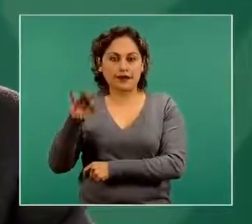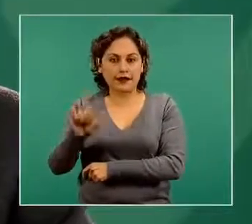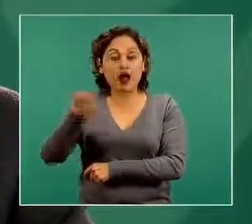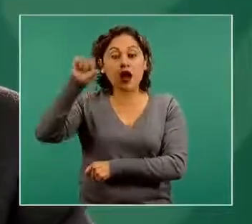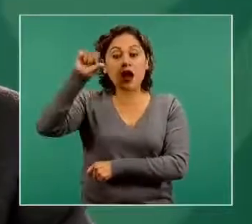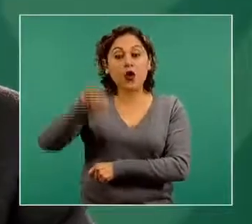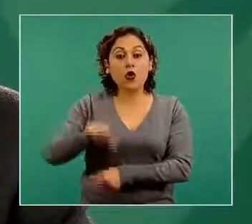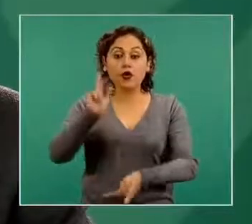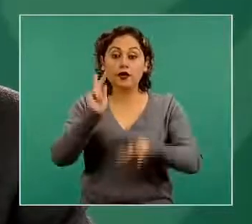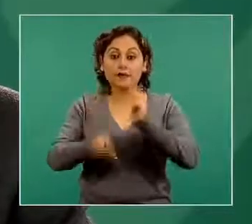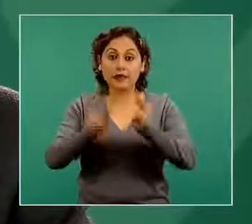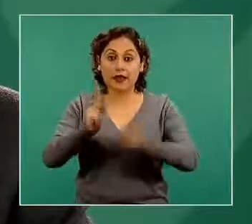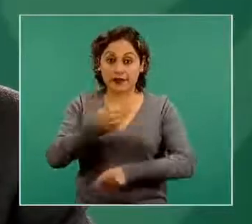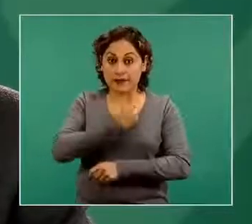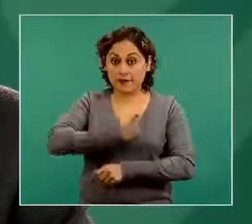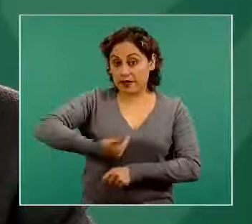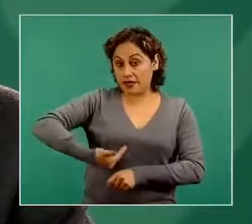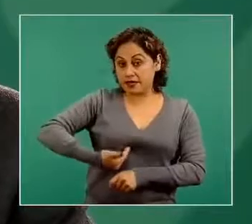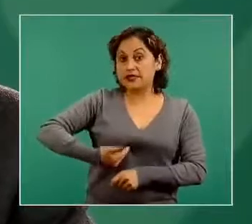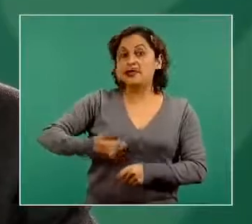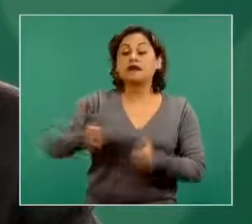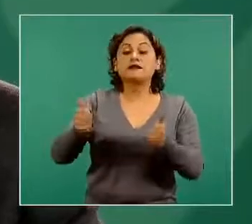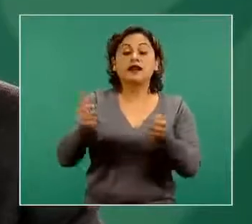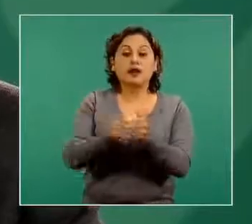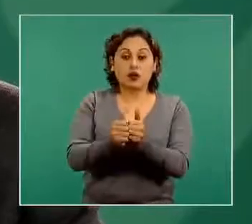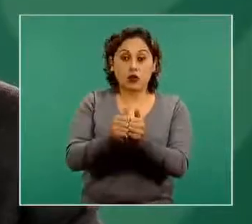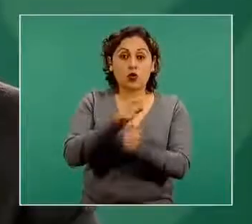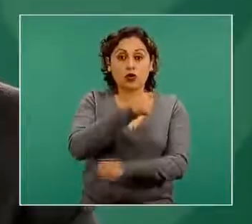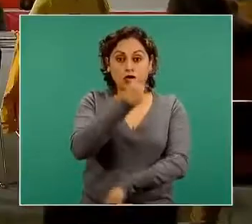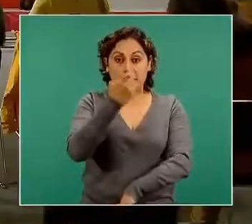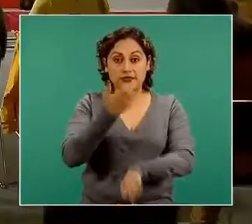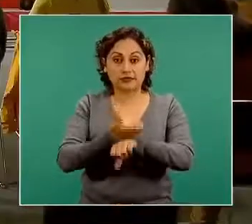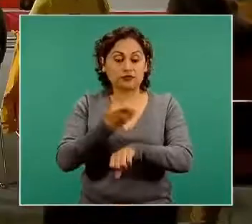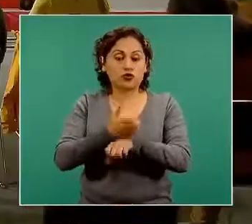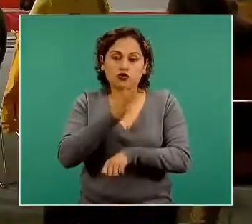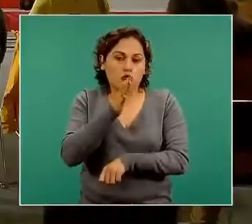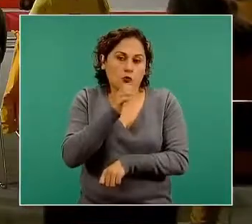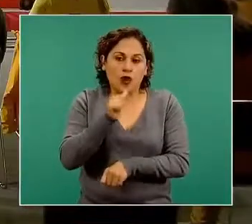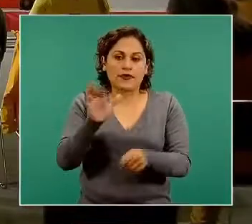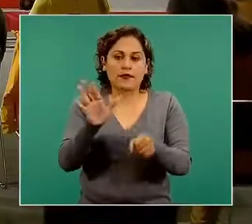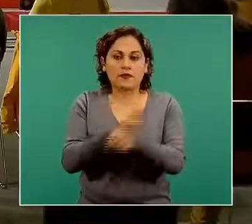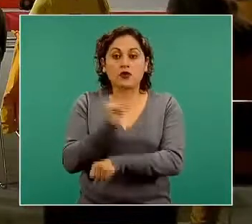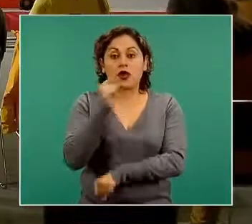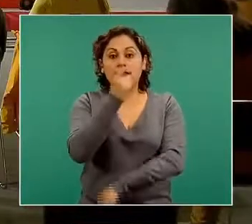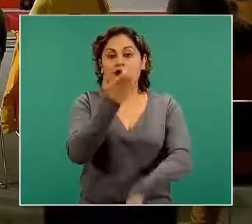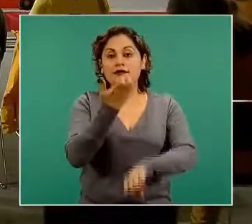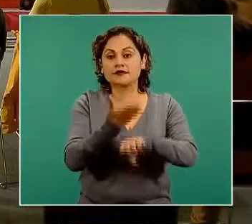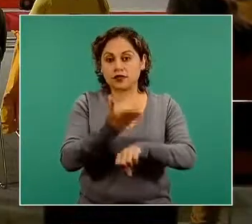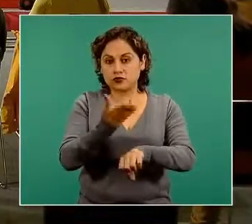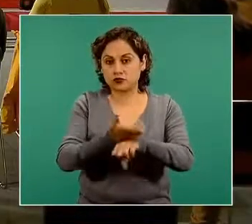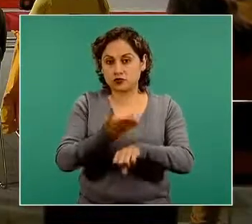presidente López Obrador, porque en Estados Unidos es un día festivo por el aniversario del